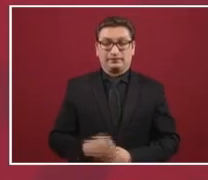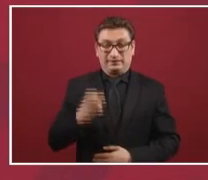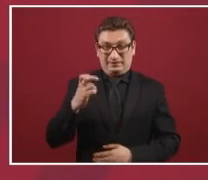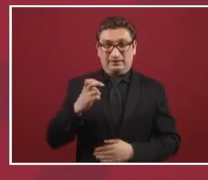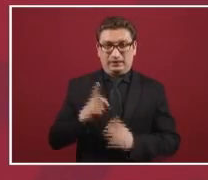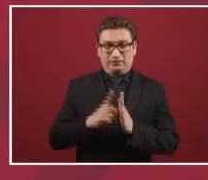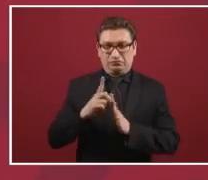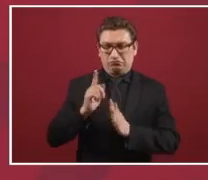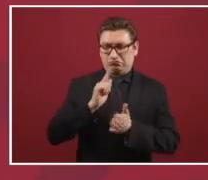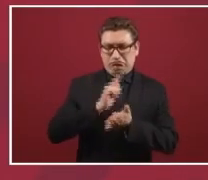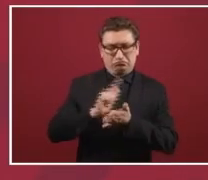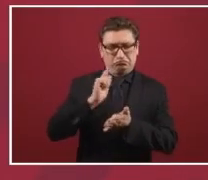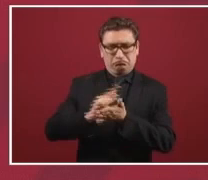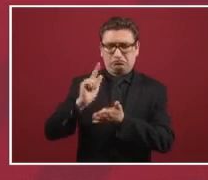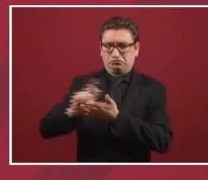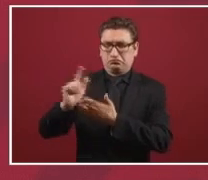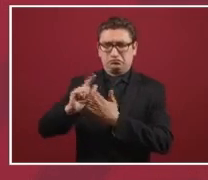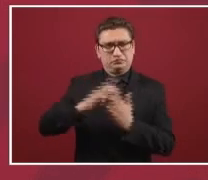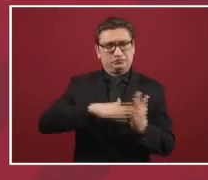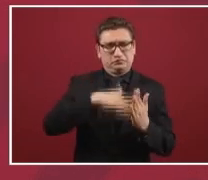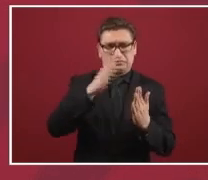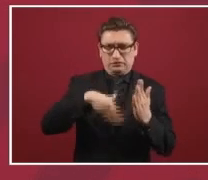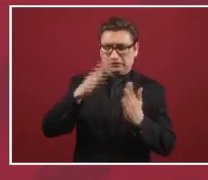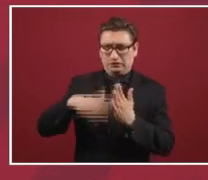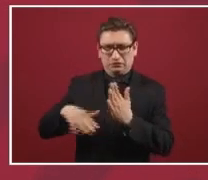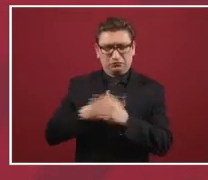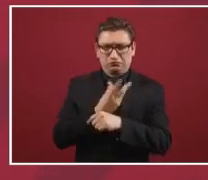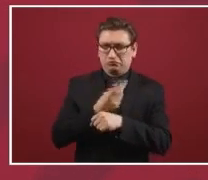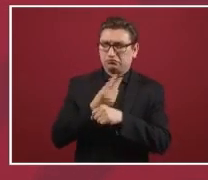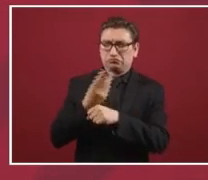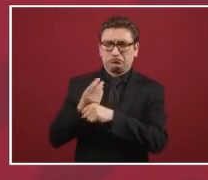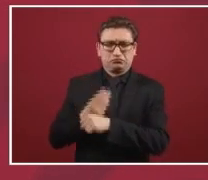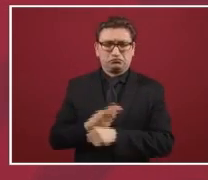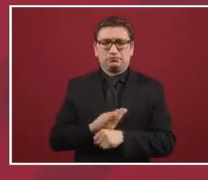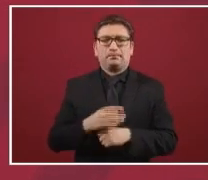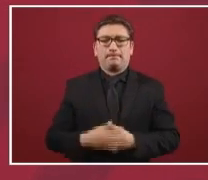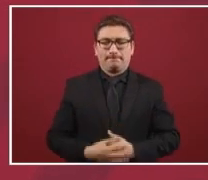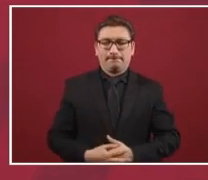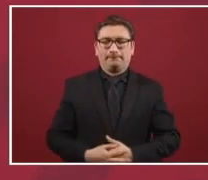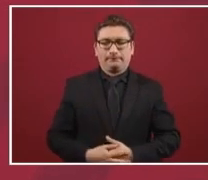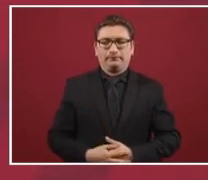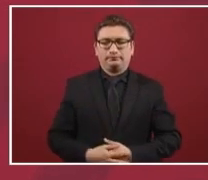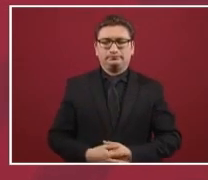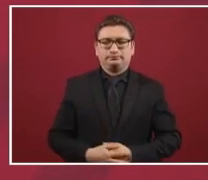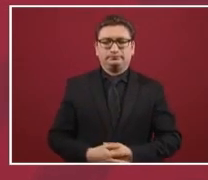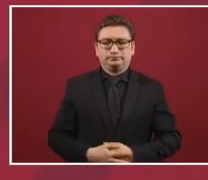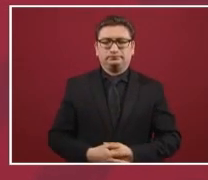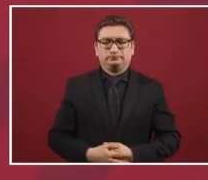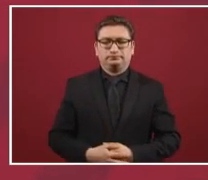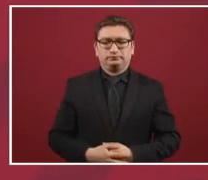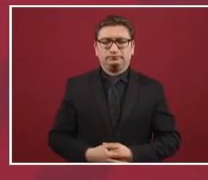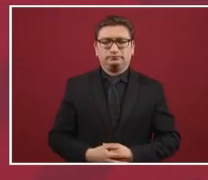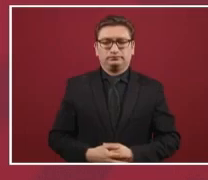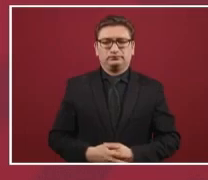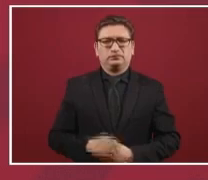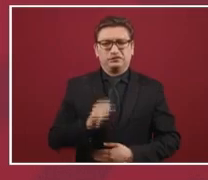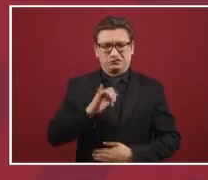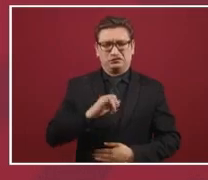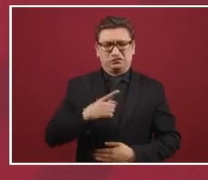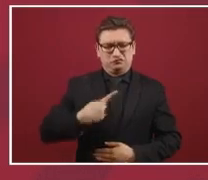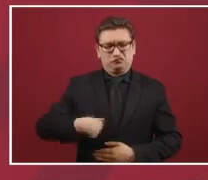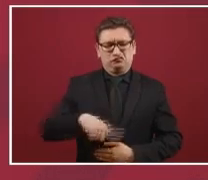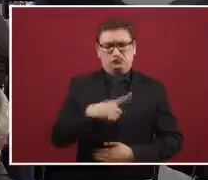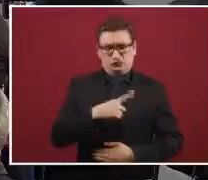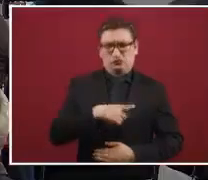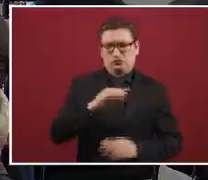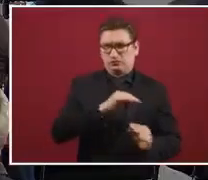limpiando, pintando, arreglando, y sí, vamos a usar ese